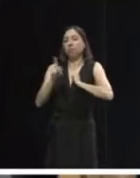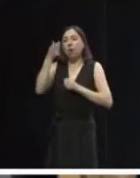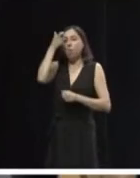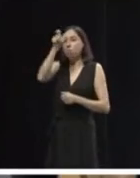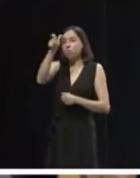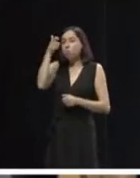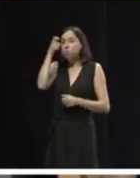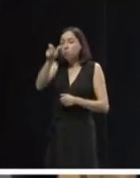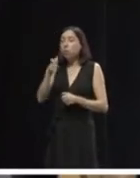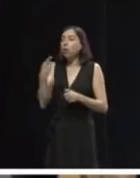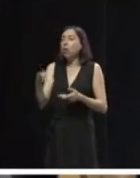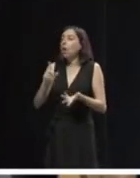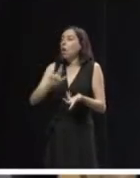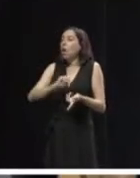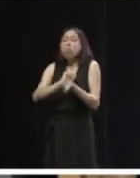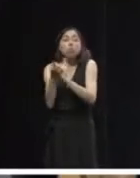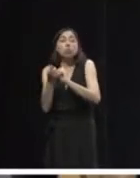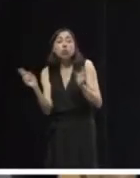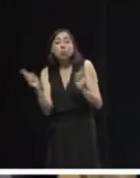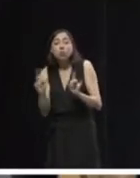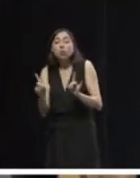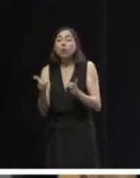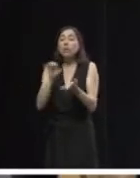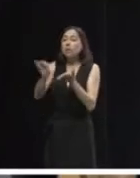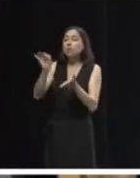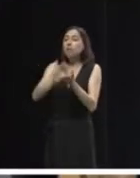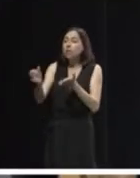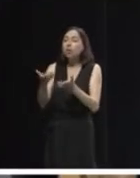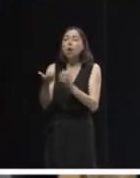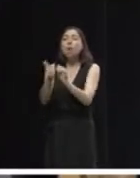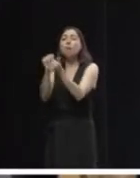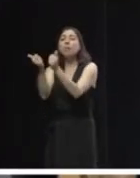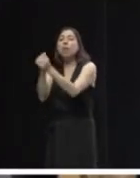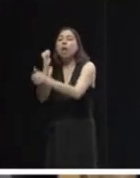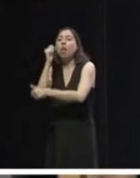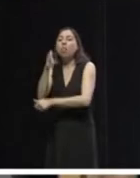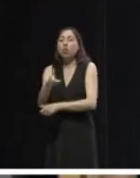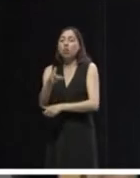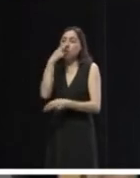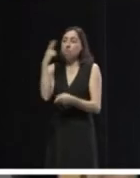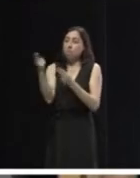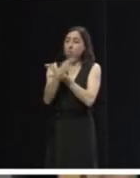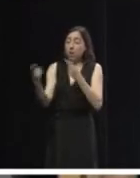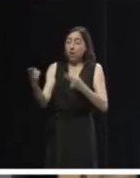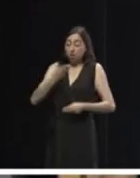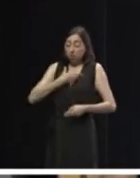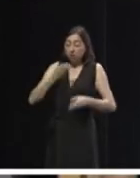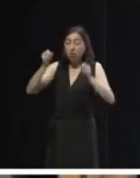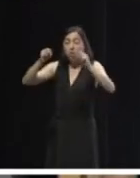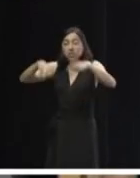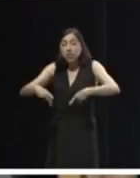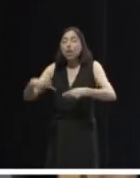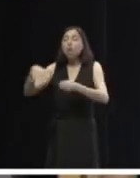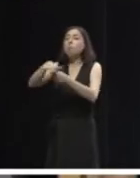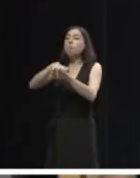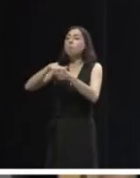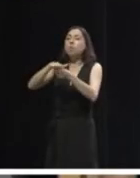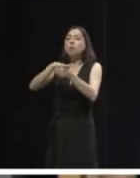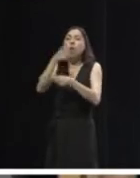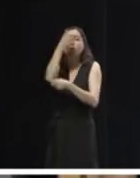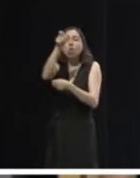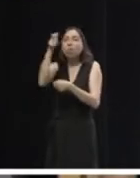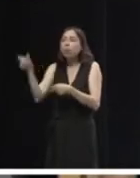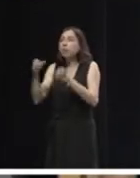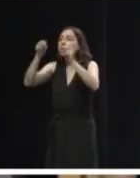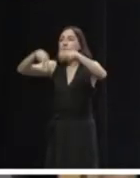se han convertido en servicios y prestaciones públicas. Y sin ayuntamientos y sin municipalismo no